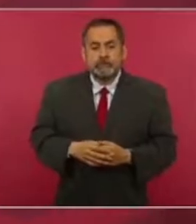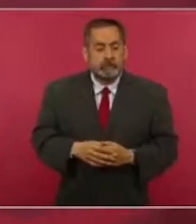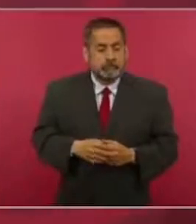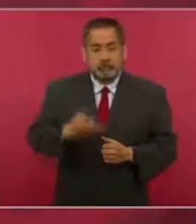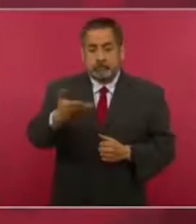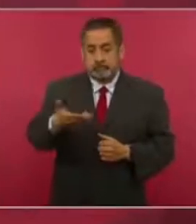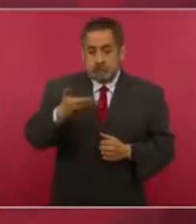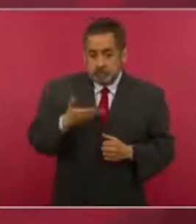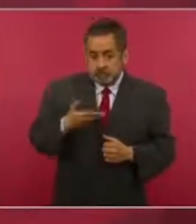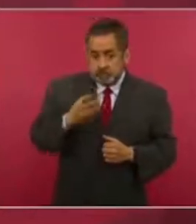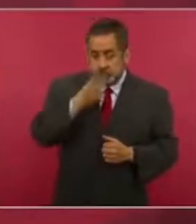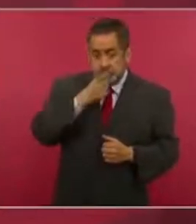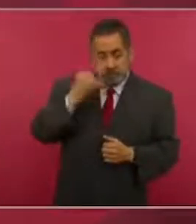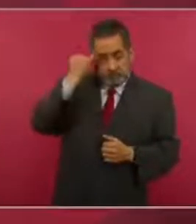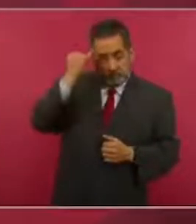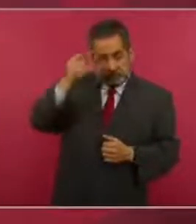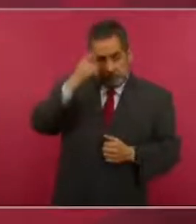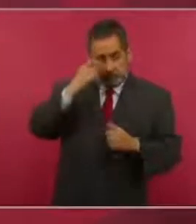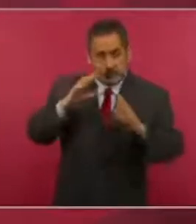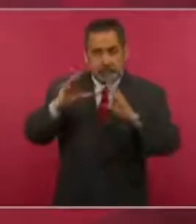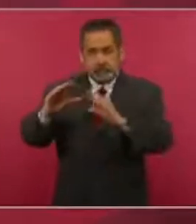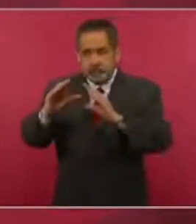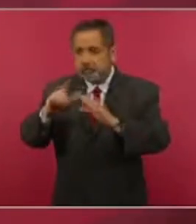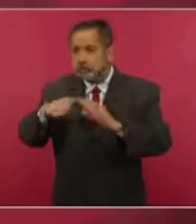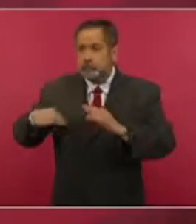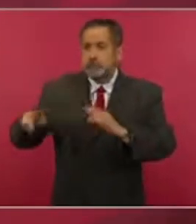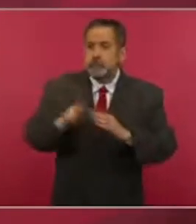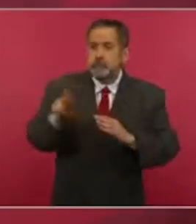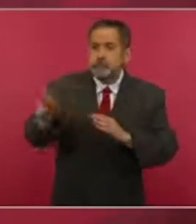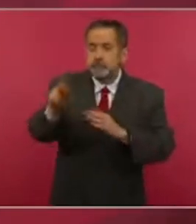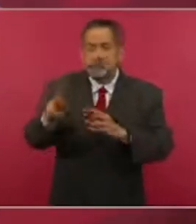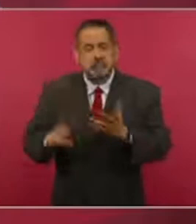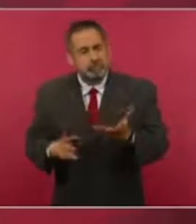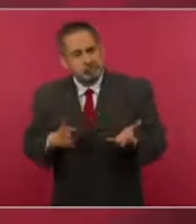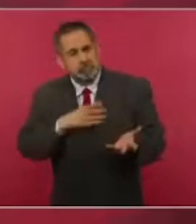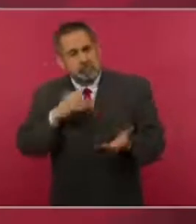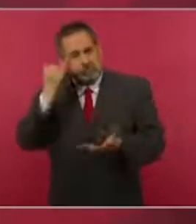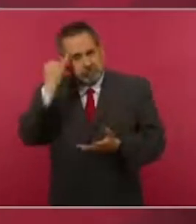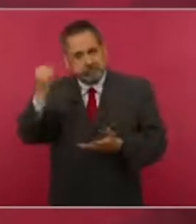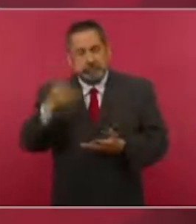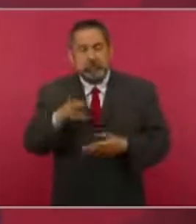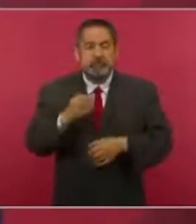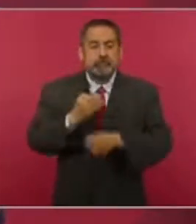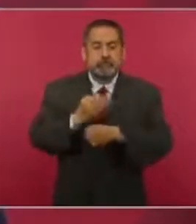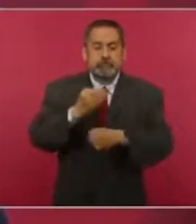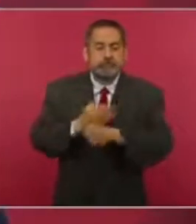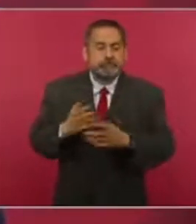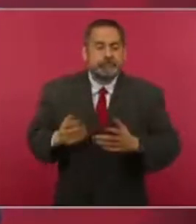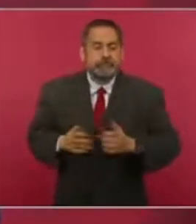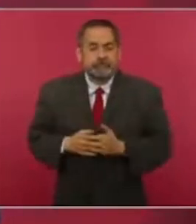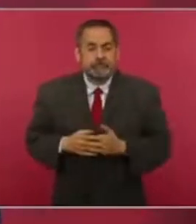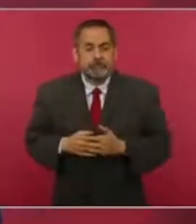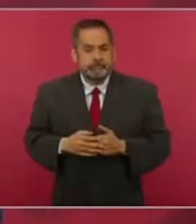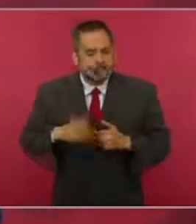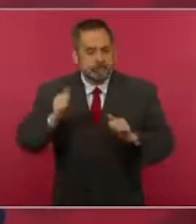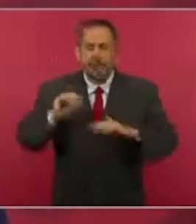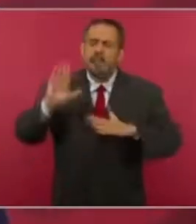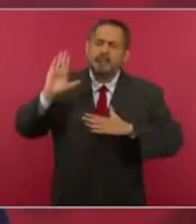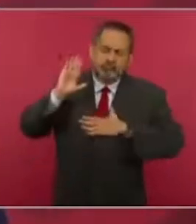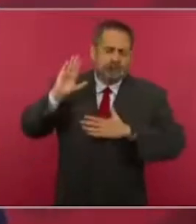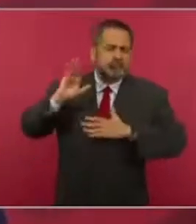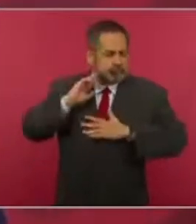propones para lo de la alfabetización, no lo descartamos, pero ya no puedo también estarme